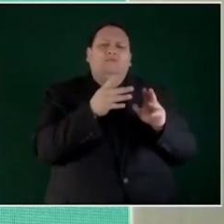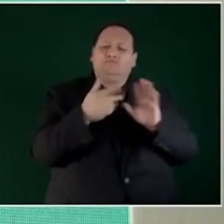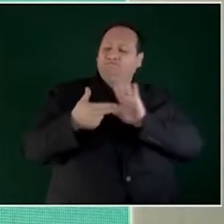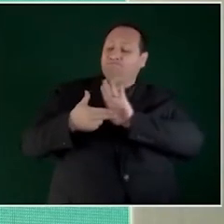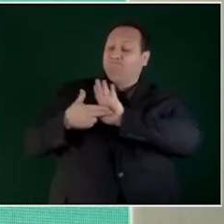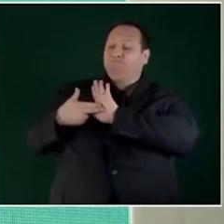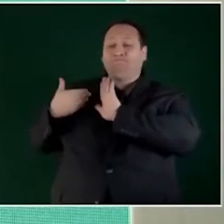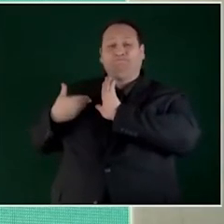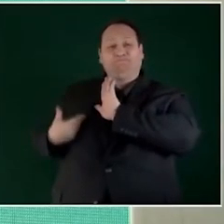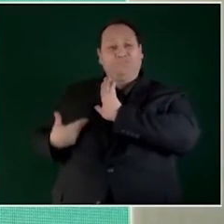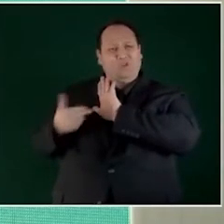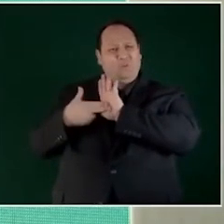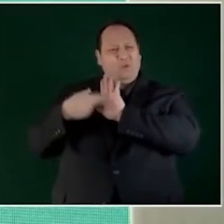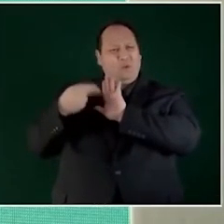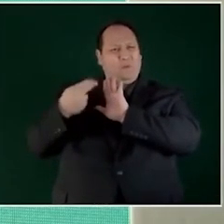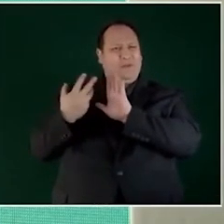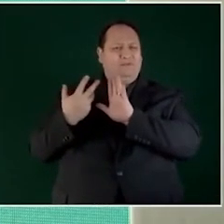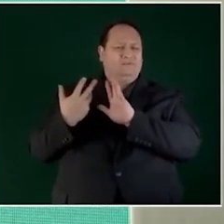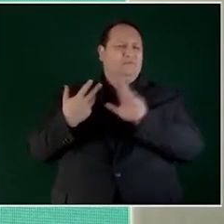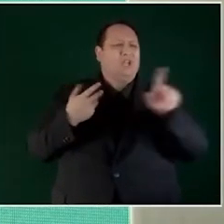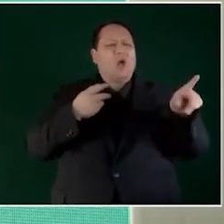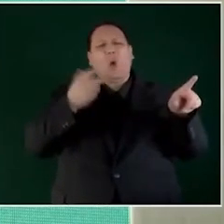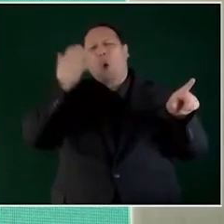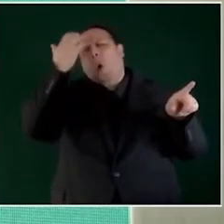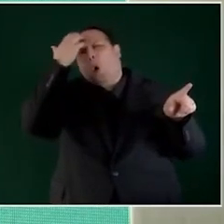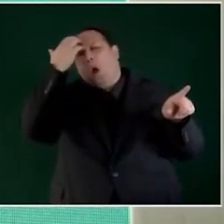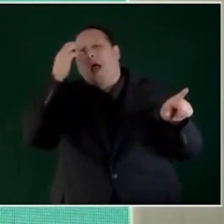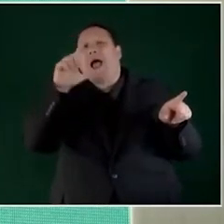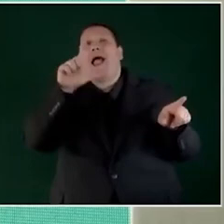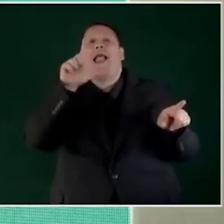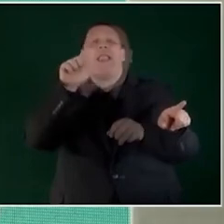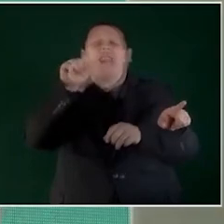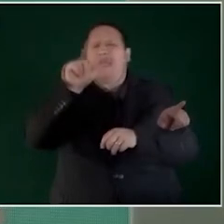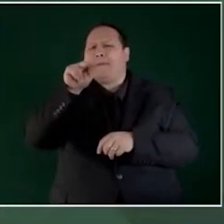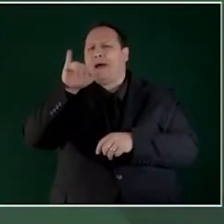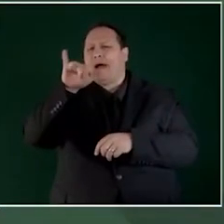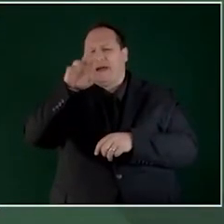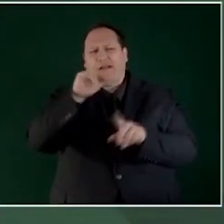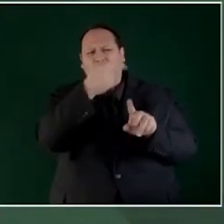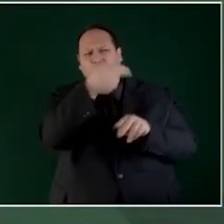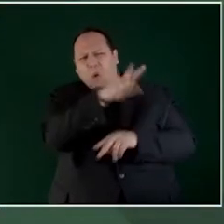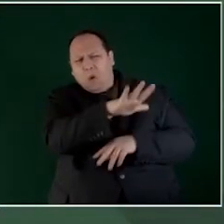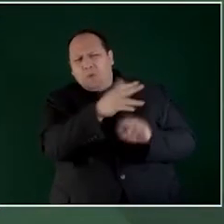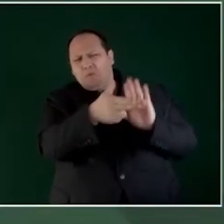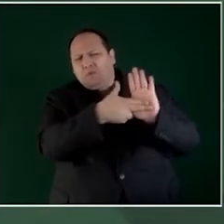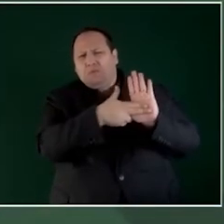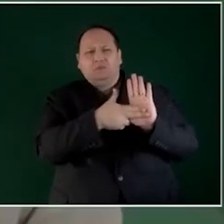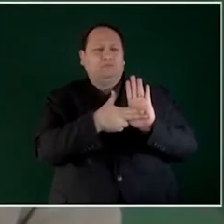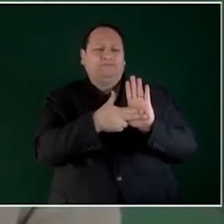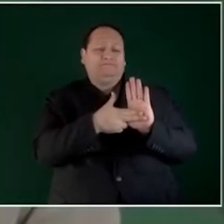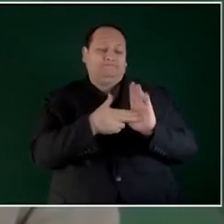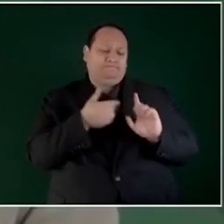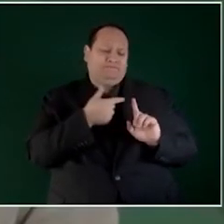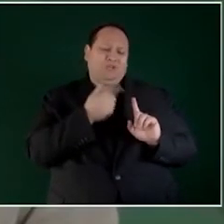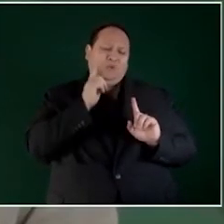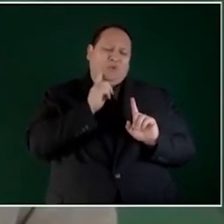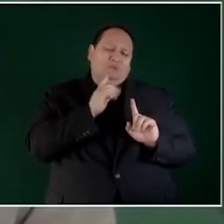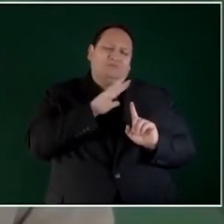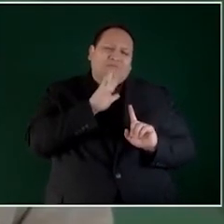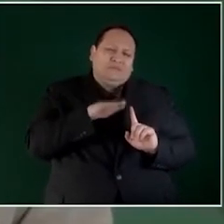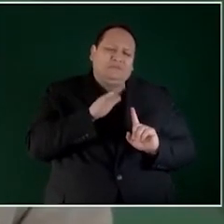apodo. Él era más conocido como La Pájara. Un abrazo para Carmen.